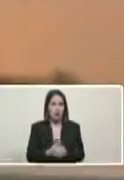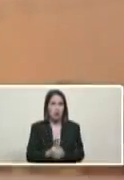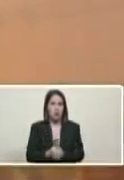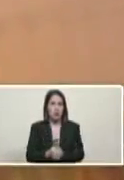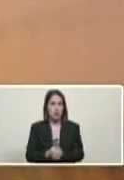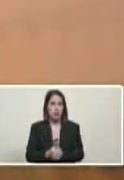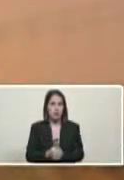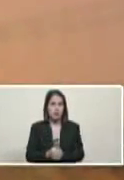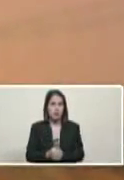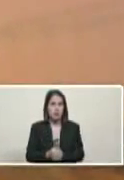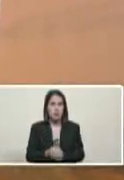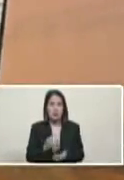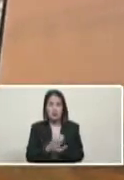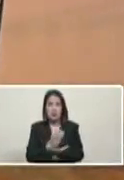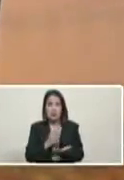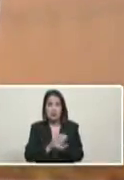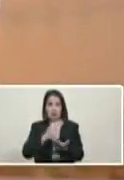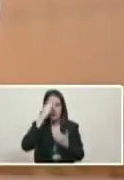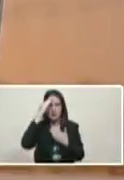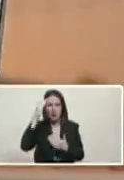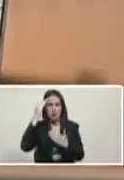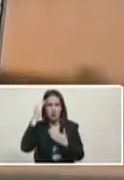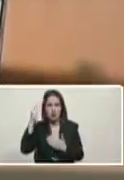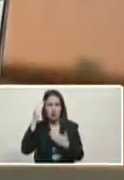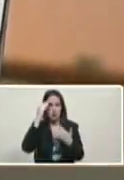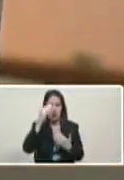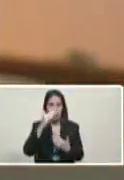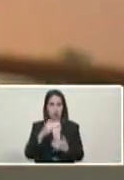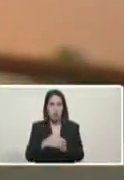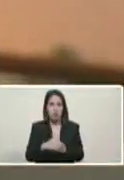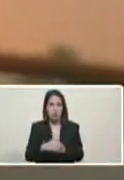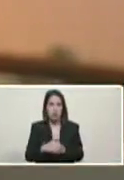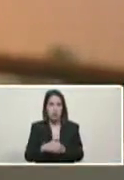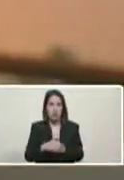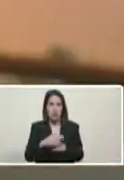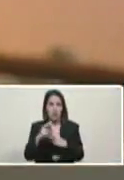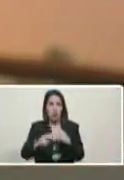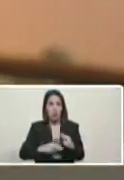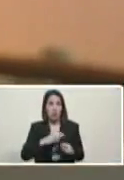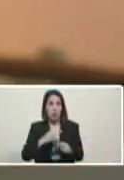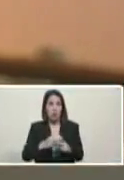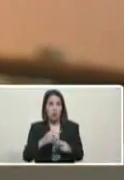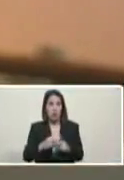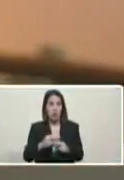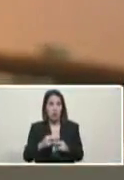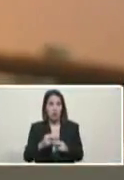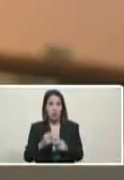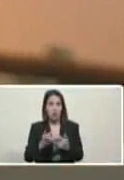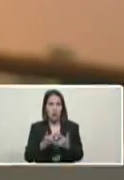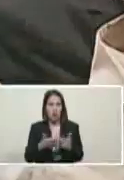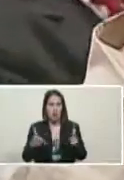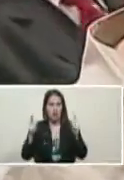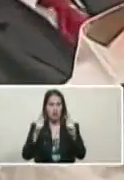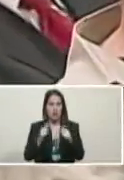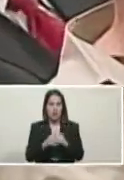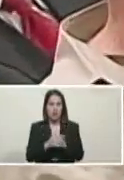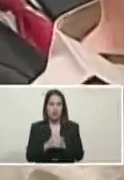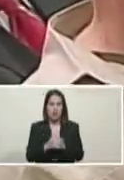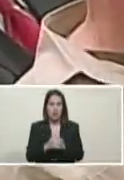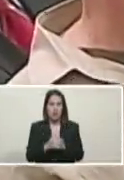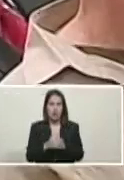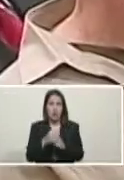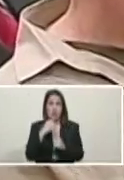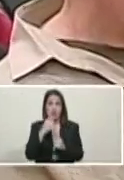amada Puerto Rico. Siempre saludo a Puerto Rico Libre, querida Puerto Rico. Decir Puerto Rico es decir